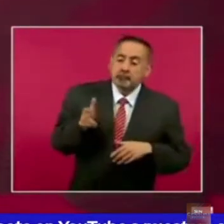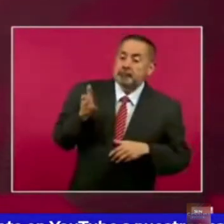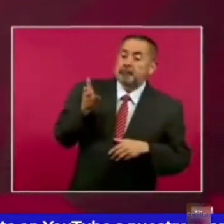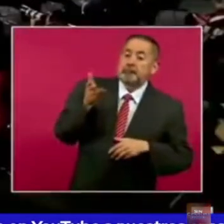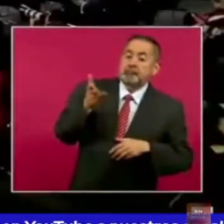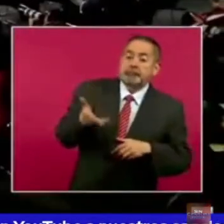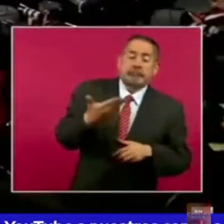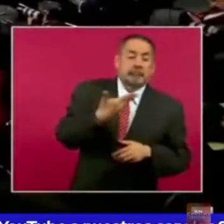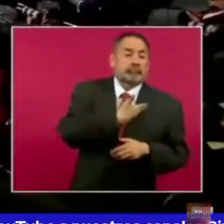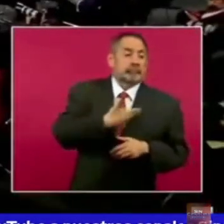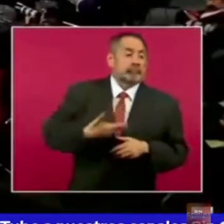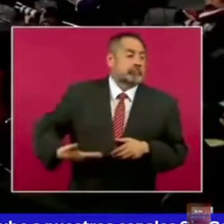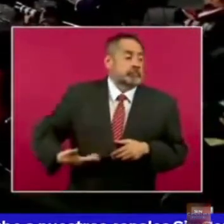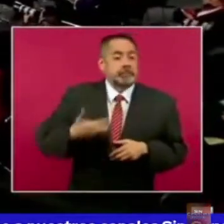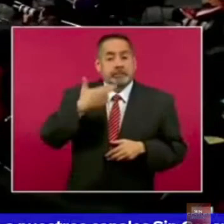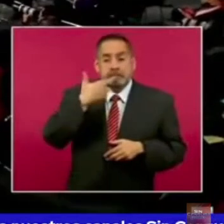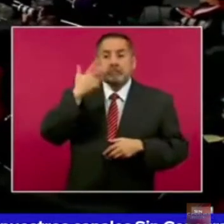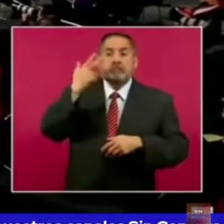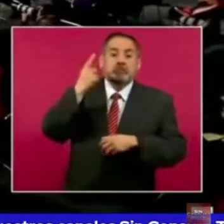año,